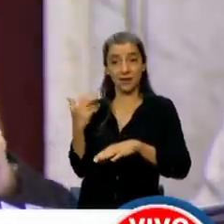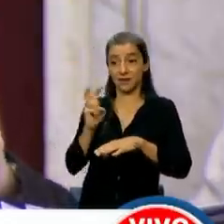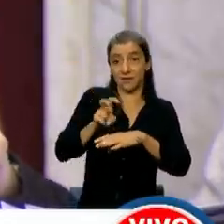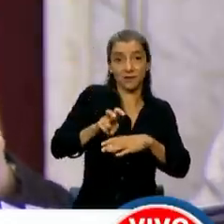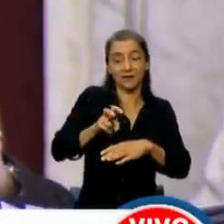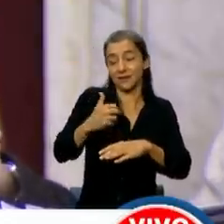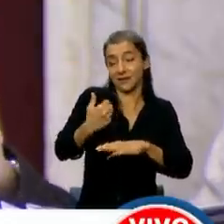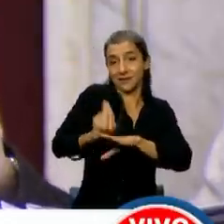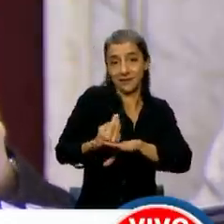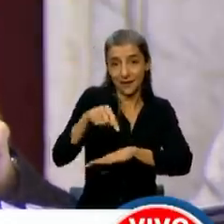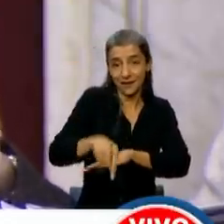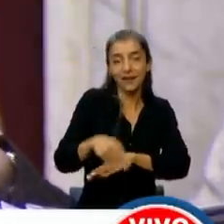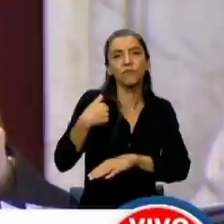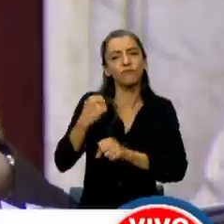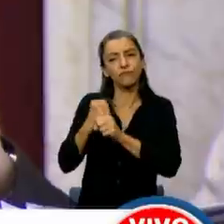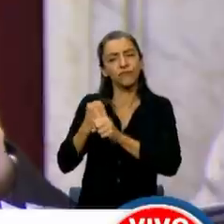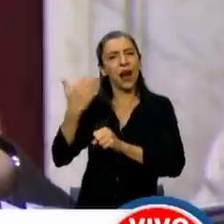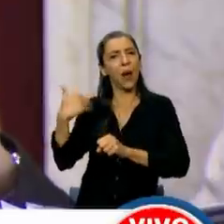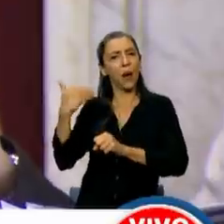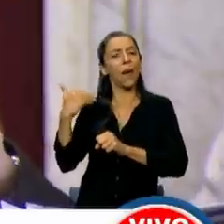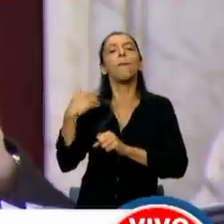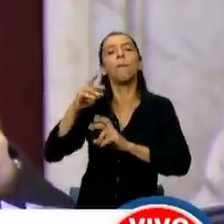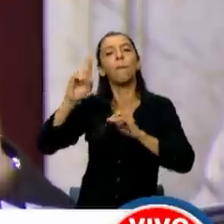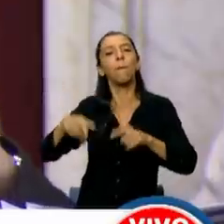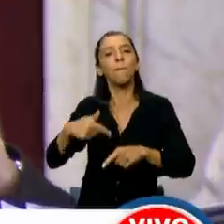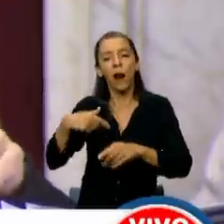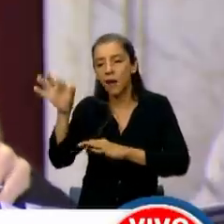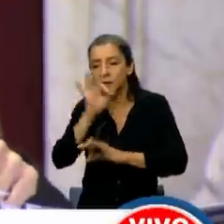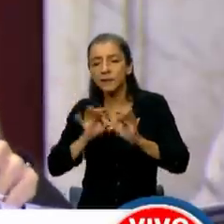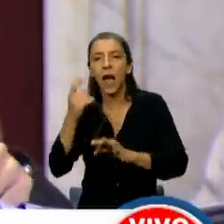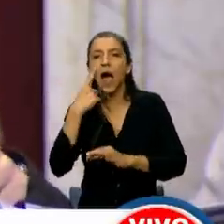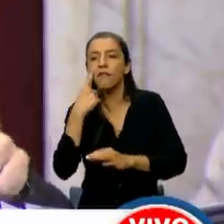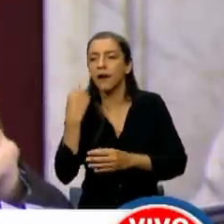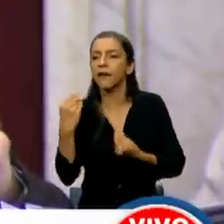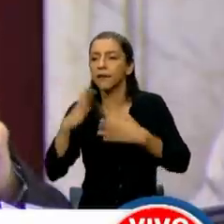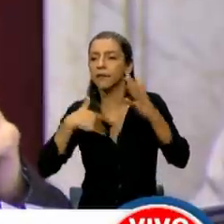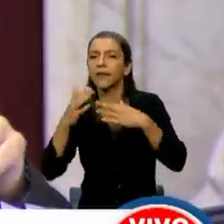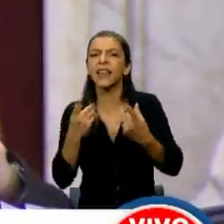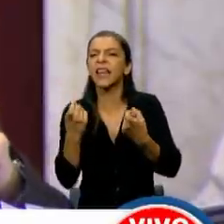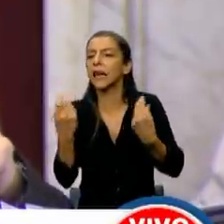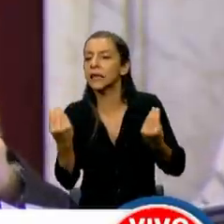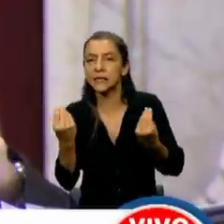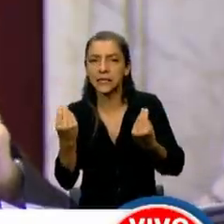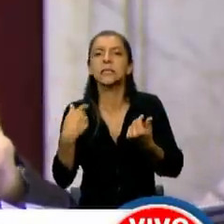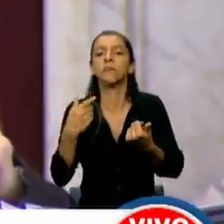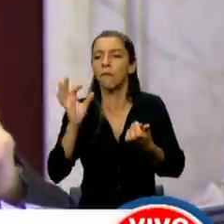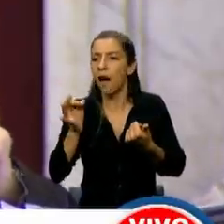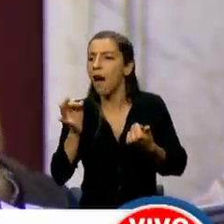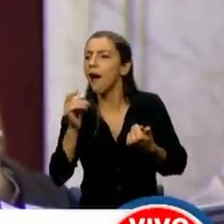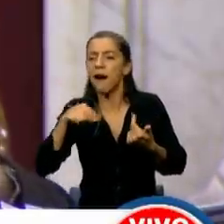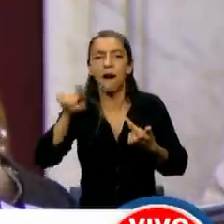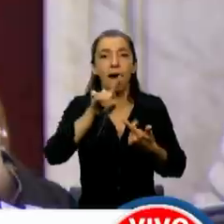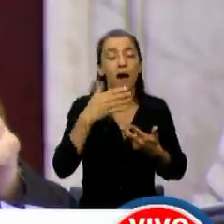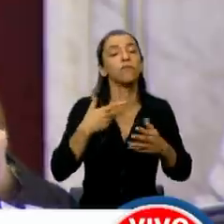gobierno de salta en la elaboración del plan estratégico de obras que necesita salta para salir adelante recorre y junto con el gobernador